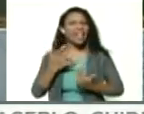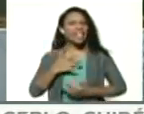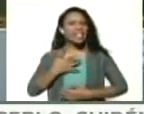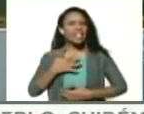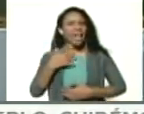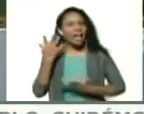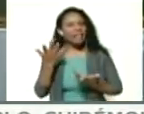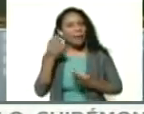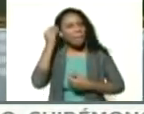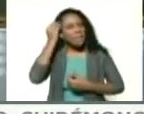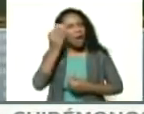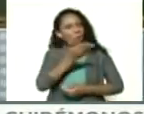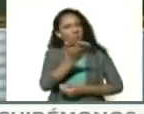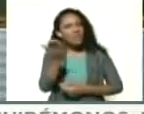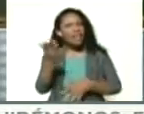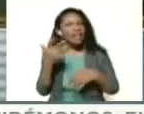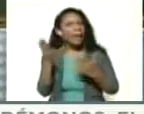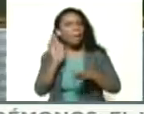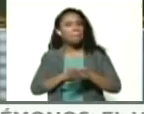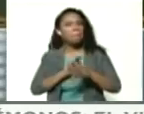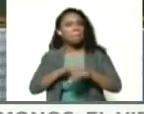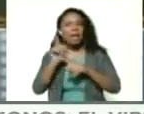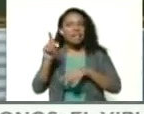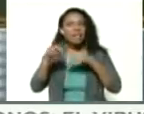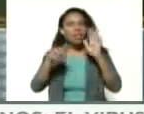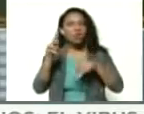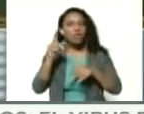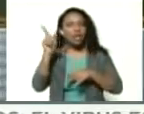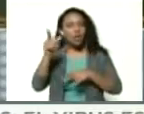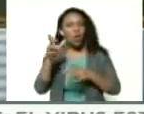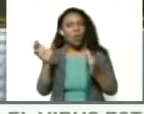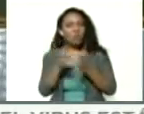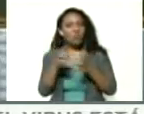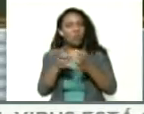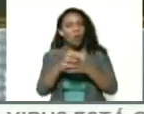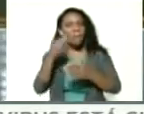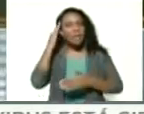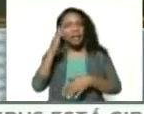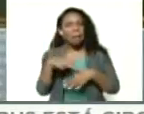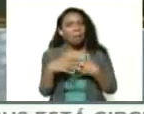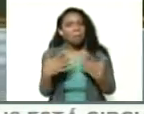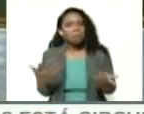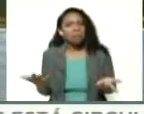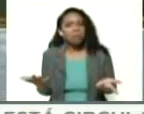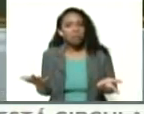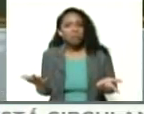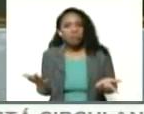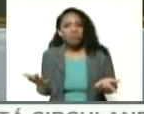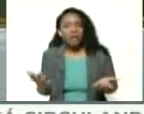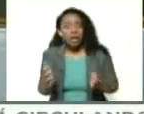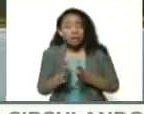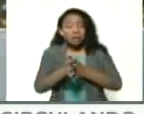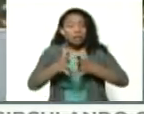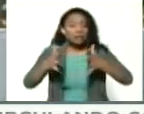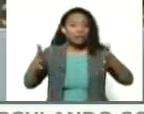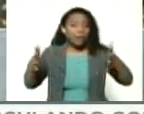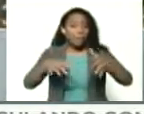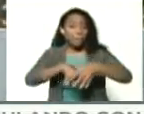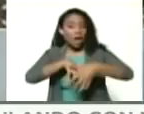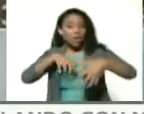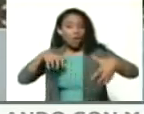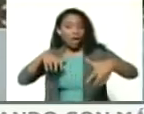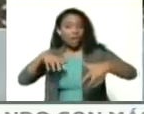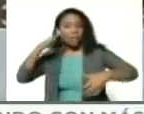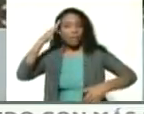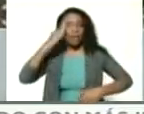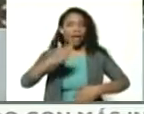qué pensaban ustedes, qué estaba pasando ese 12 de abril en los cuarteles, en la inmensa mayoría de la